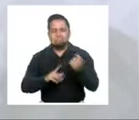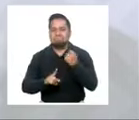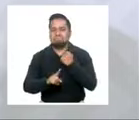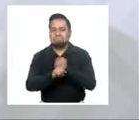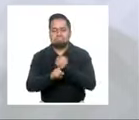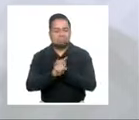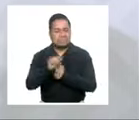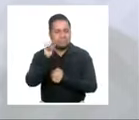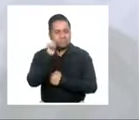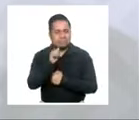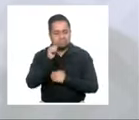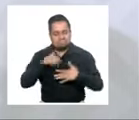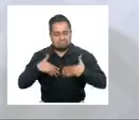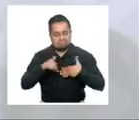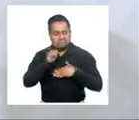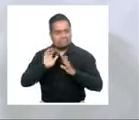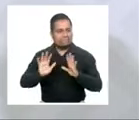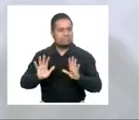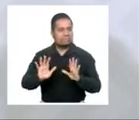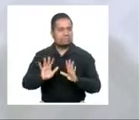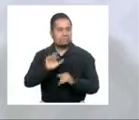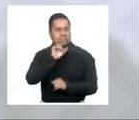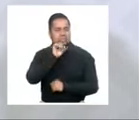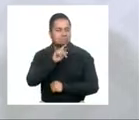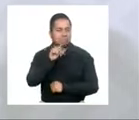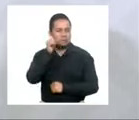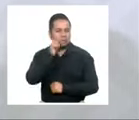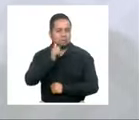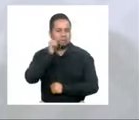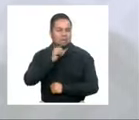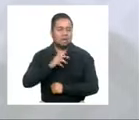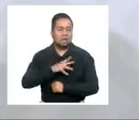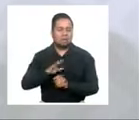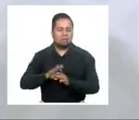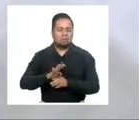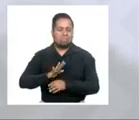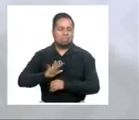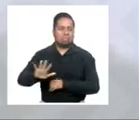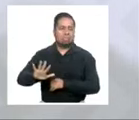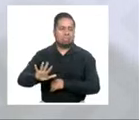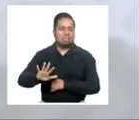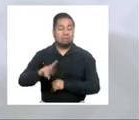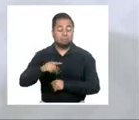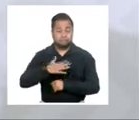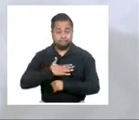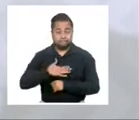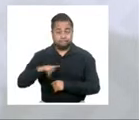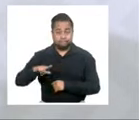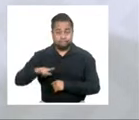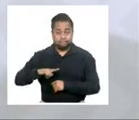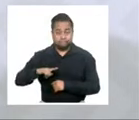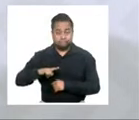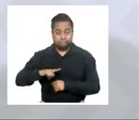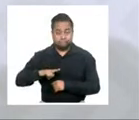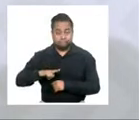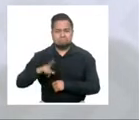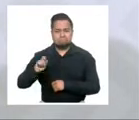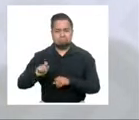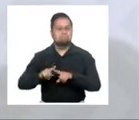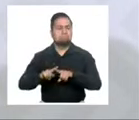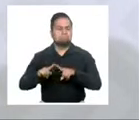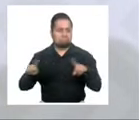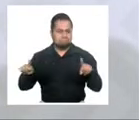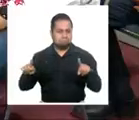siempre desconfianza y habrá siempre un rechazo. Pero nuestro gobierno es un gobierno